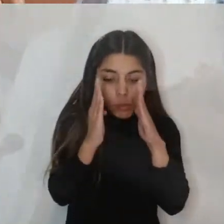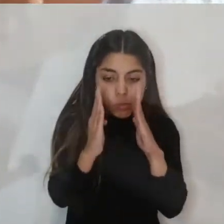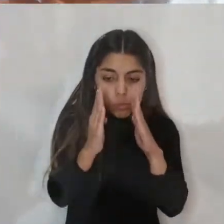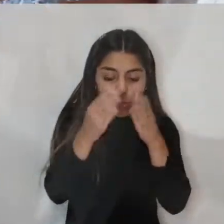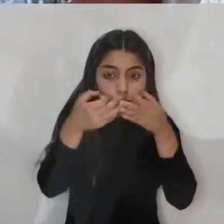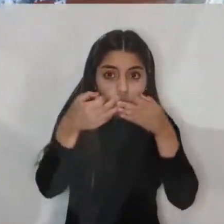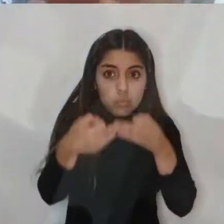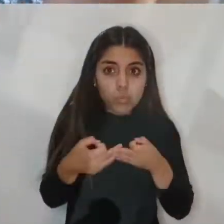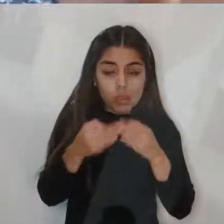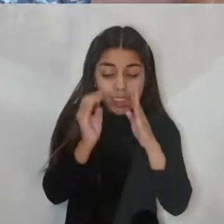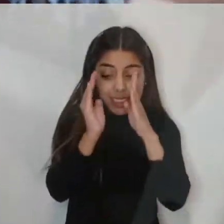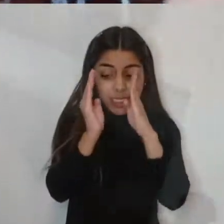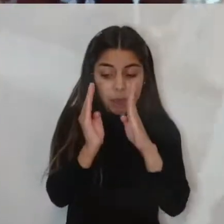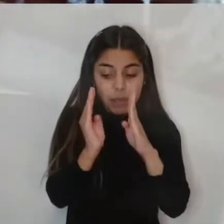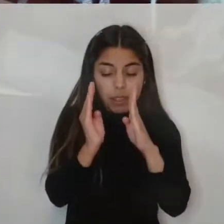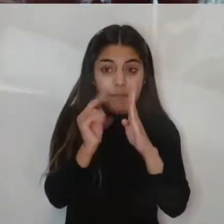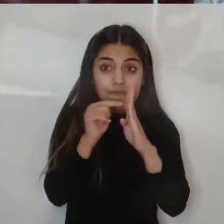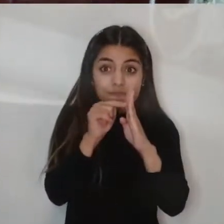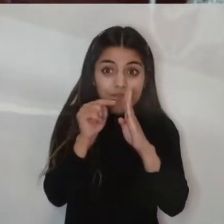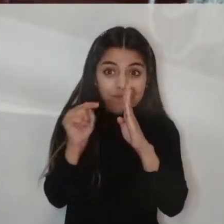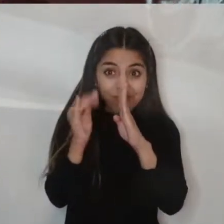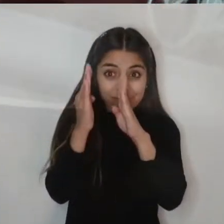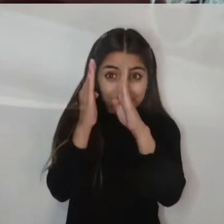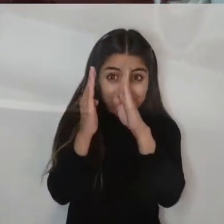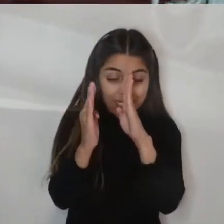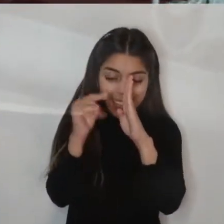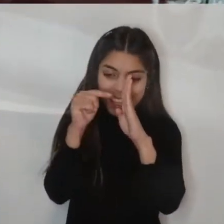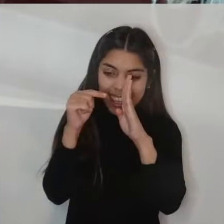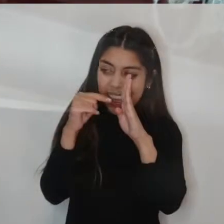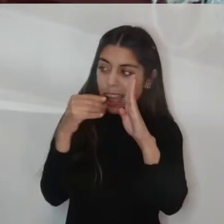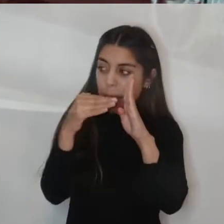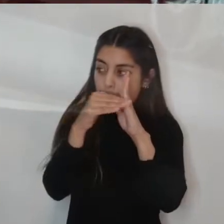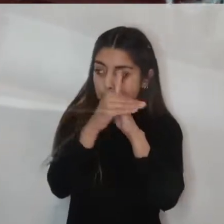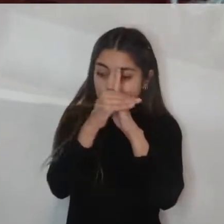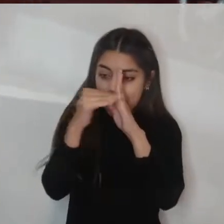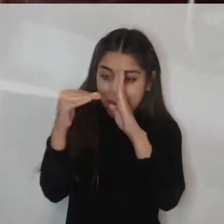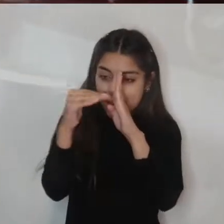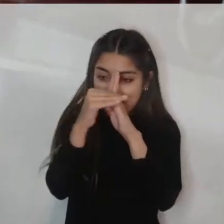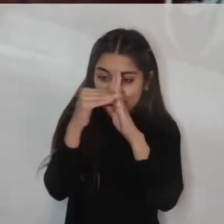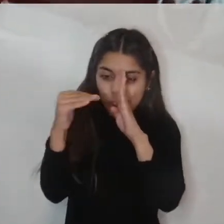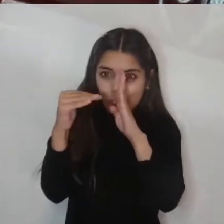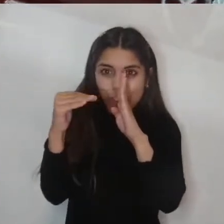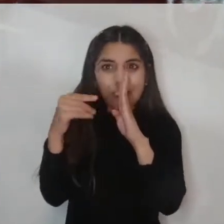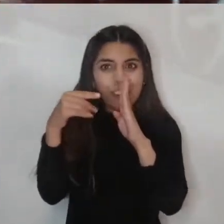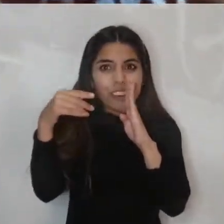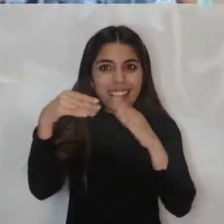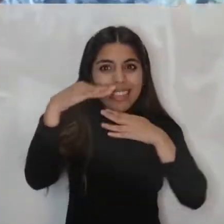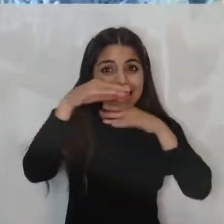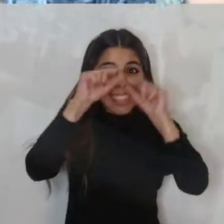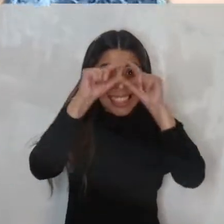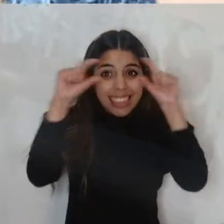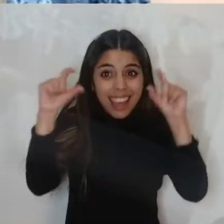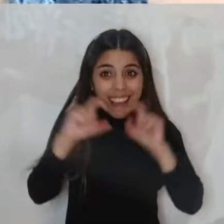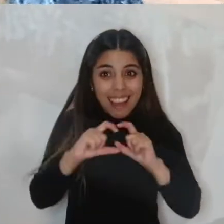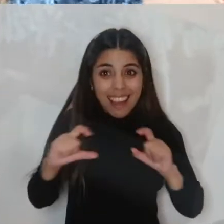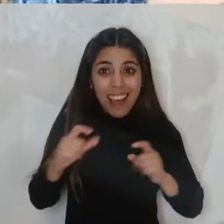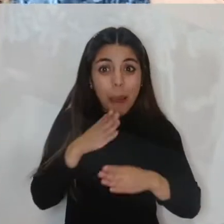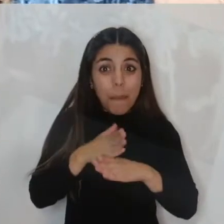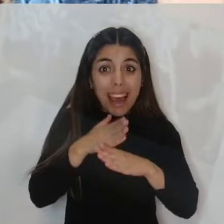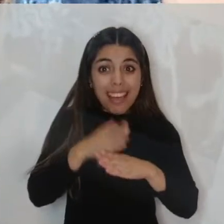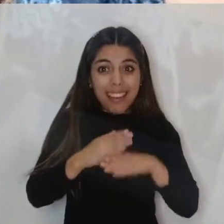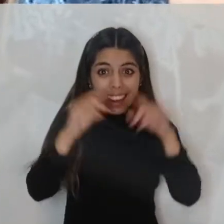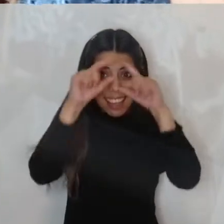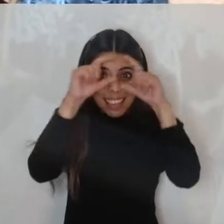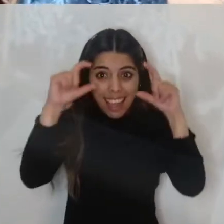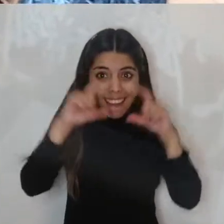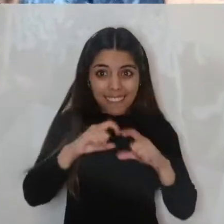Para que uno lo pueda. Y esto va como al medio de las dos tablitas que uno coloca, pero si te fijas, aquí está cruzado,